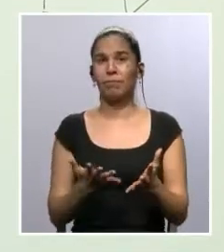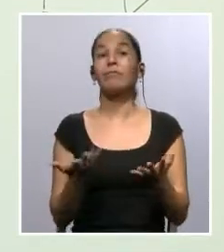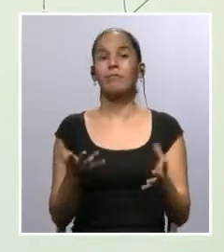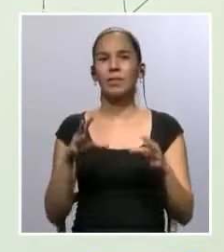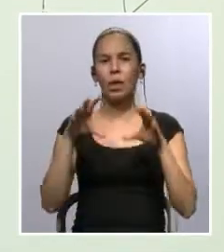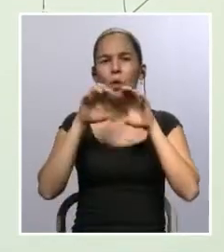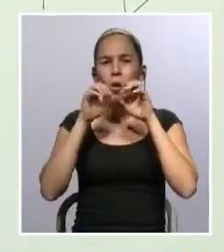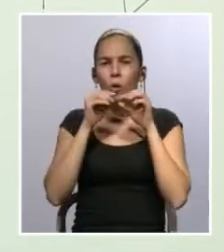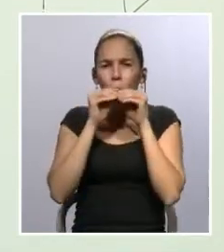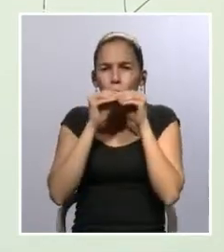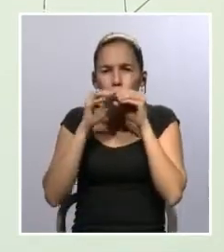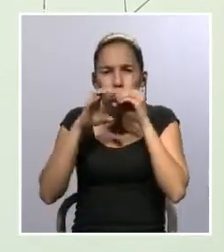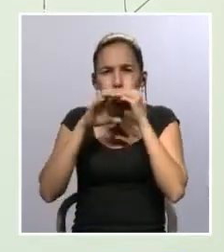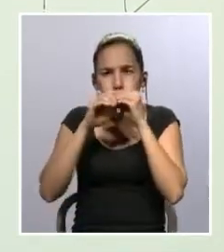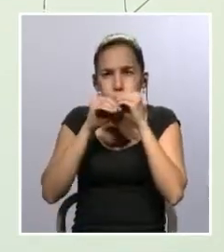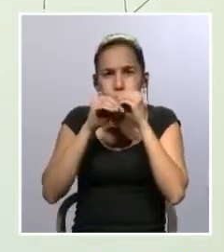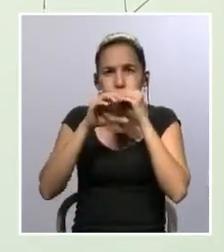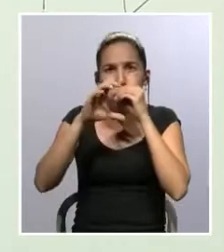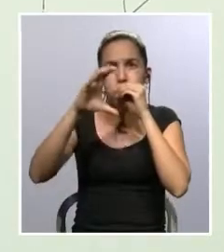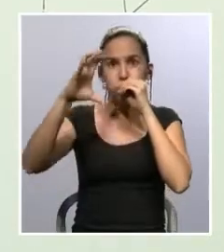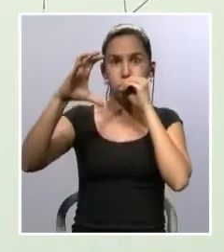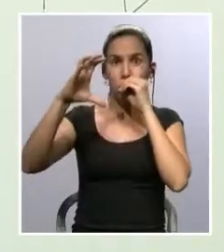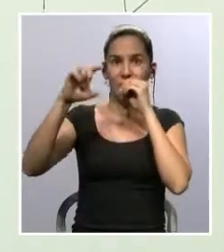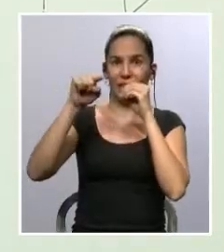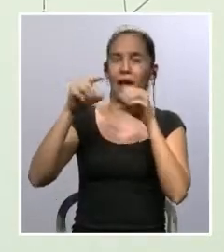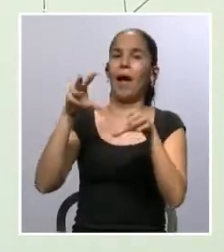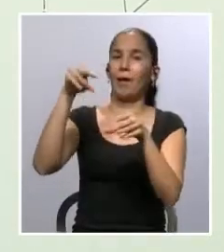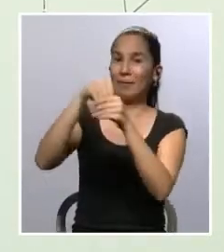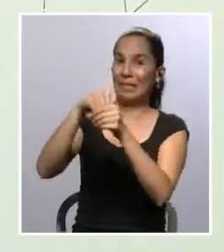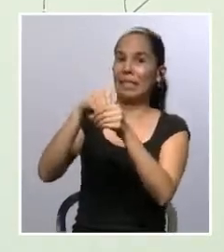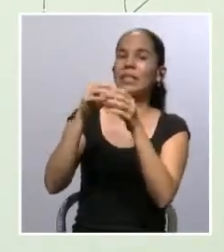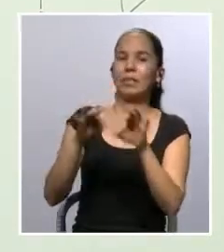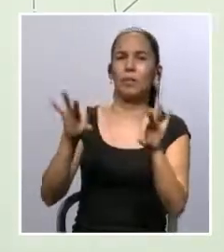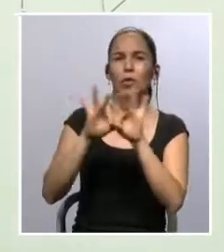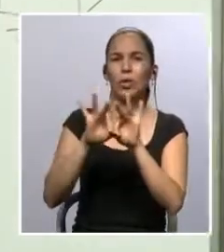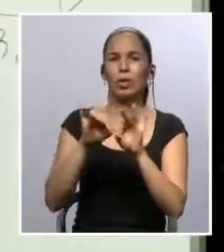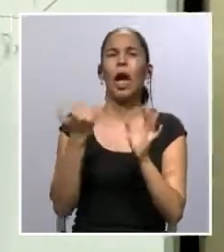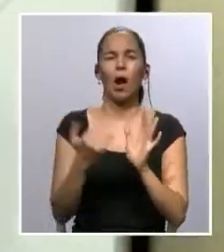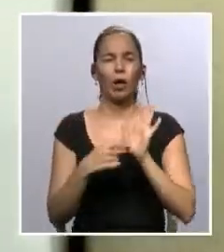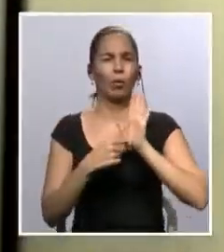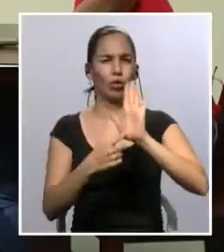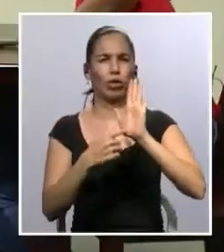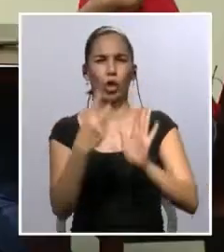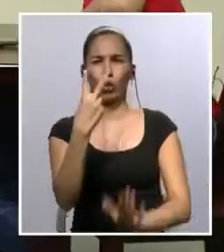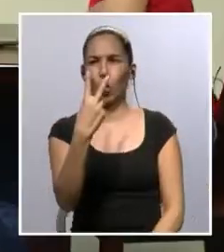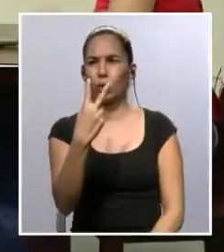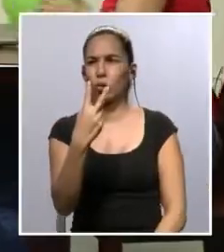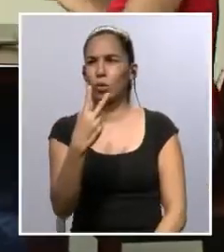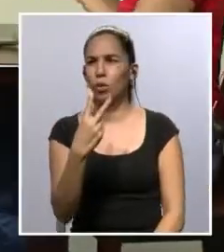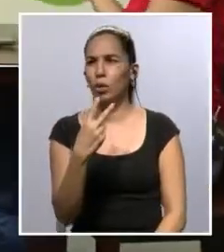muy importante. Y permítame mostrar ahora un par de globos más. Los ya puedo sacar.